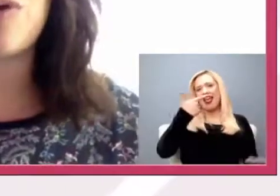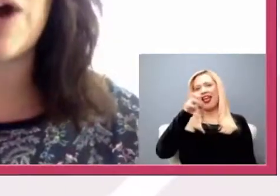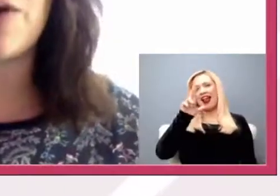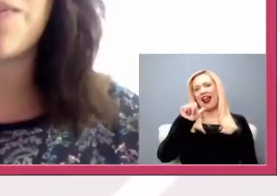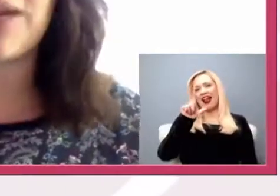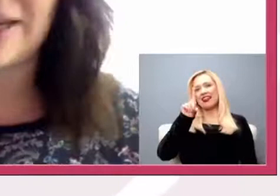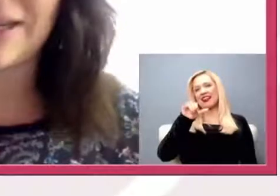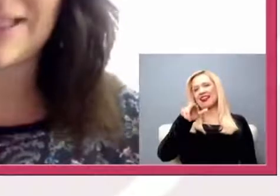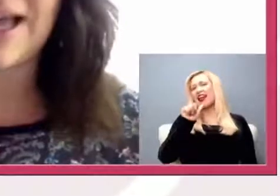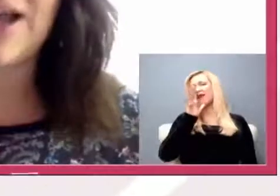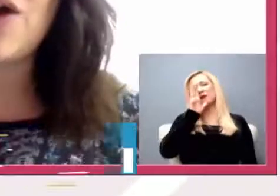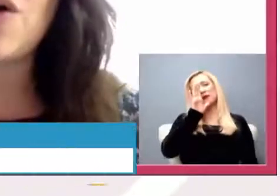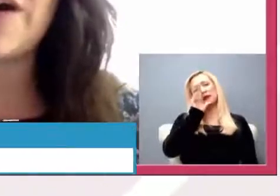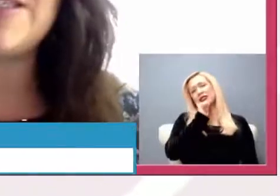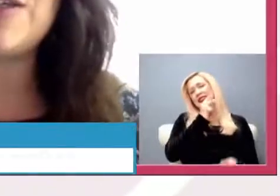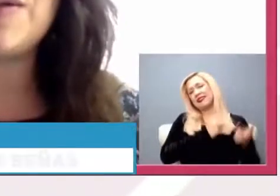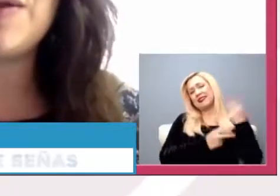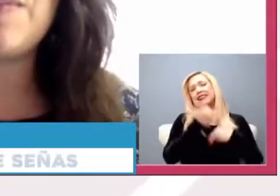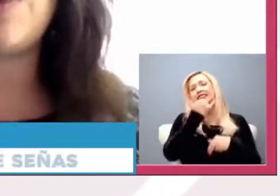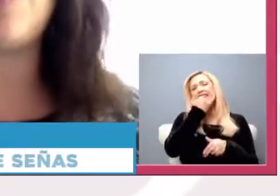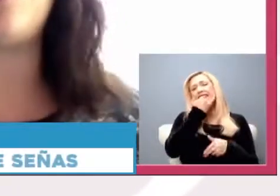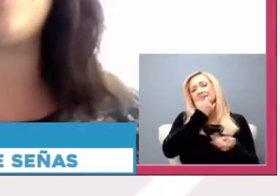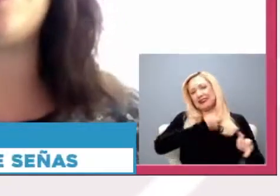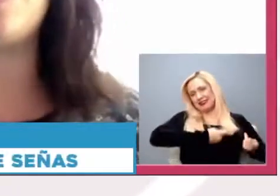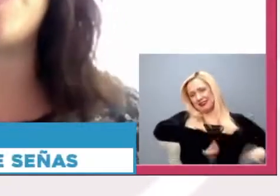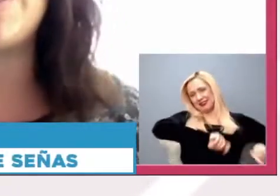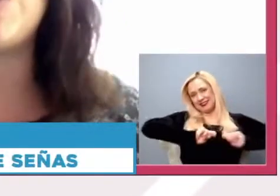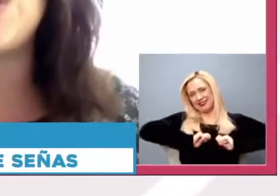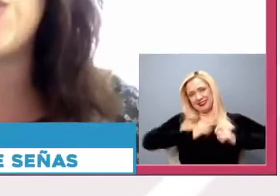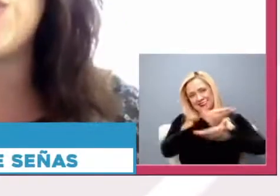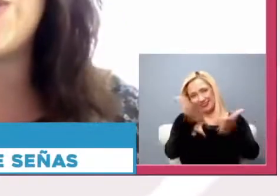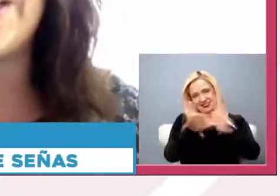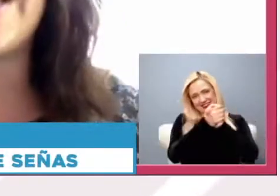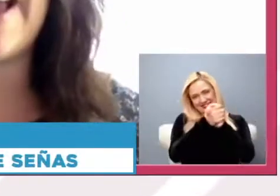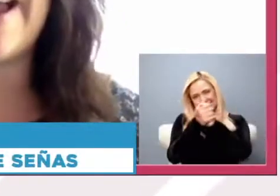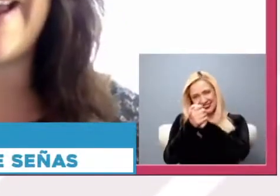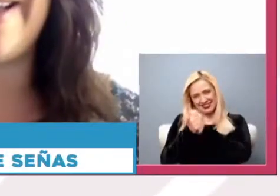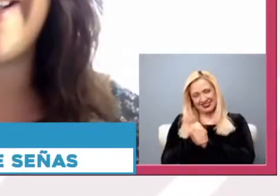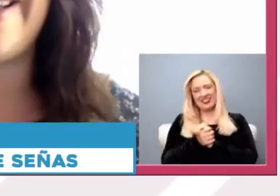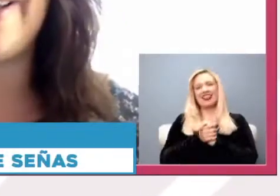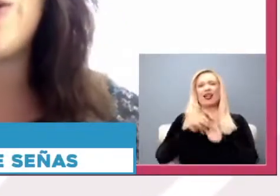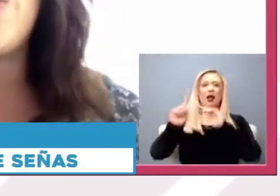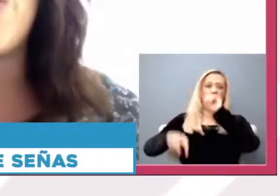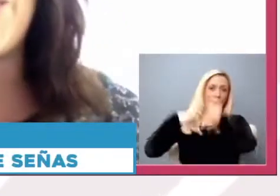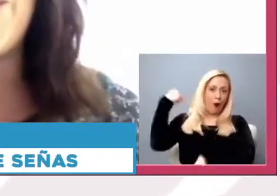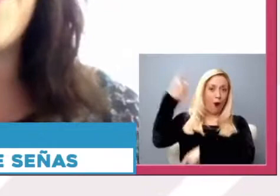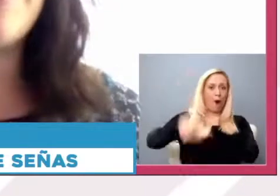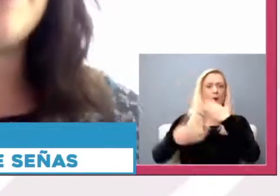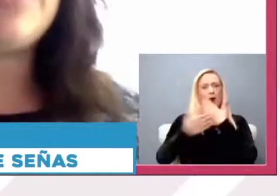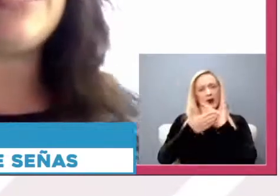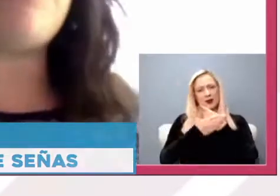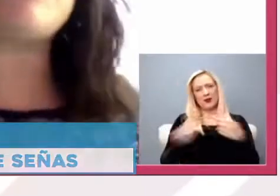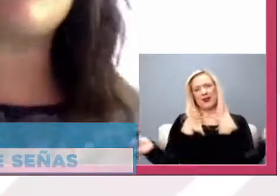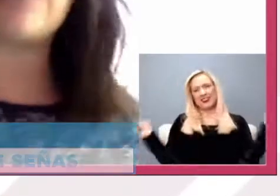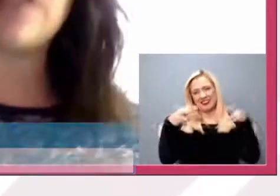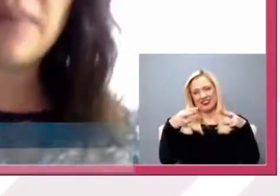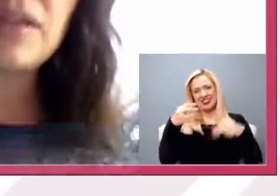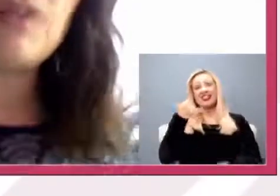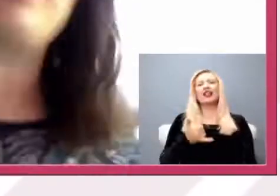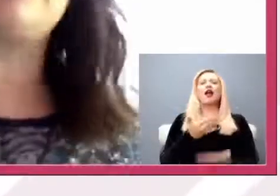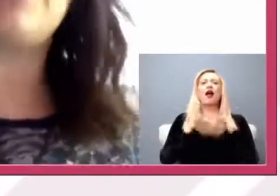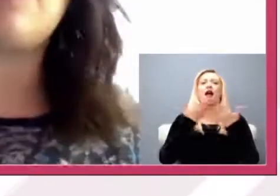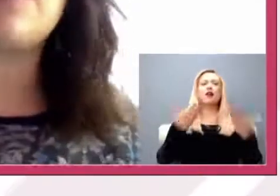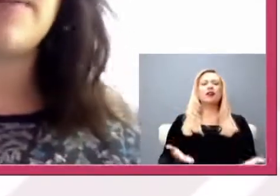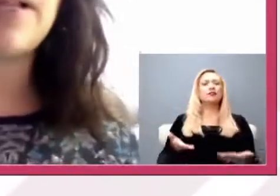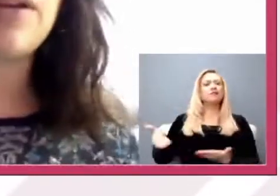pudo acompañar en esta ocasión, pero bueno, nos manda sus saludos. Ya estará en otro programa. Y pues bueno, retomando